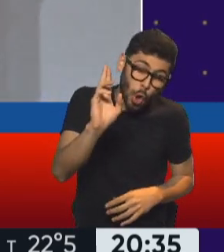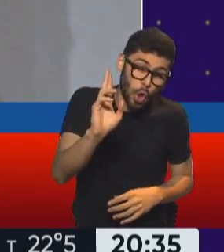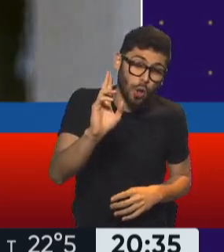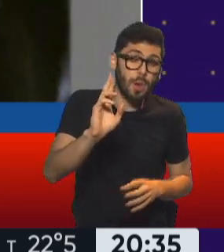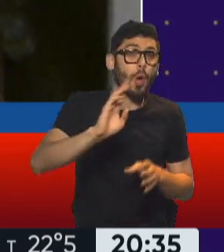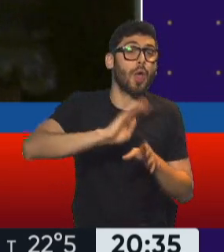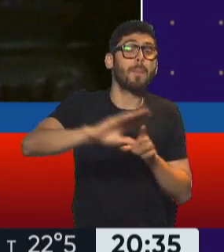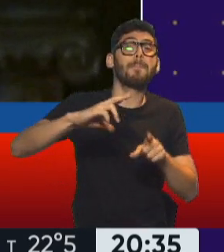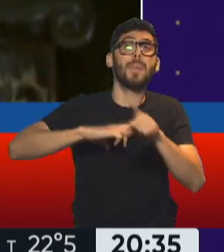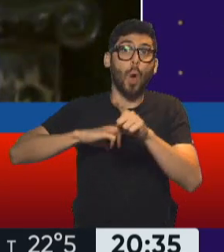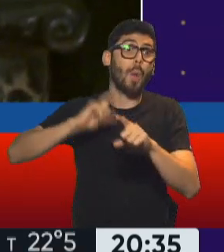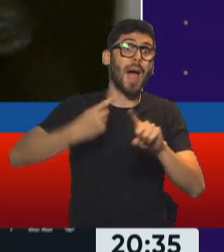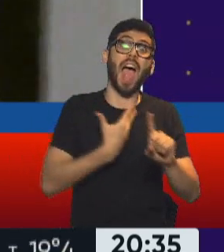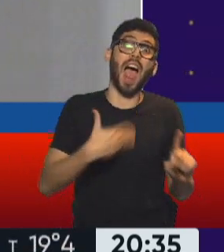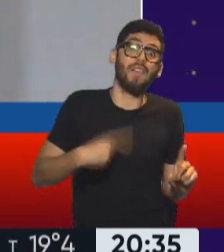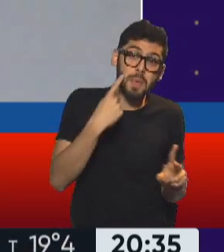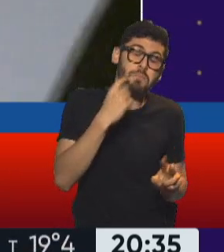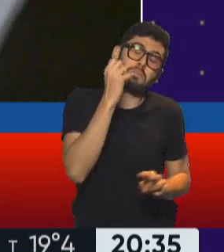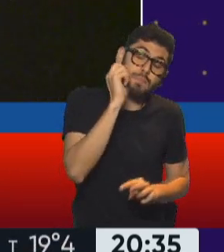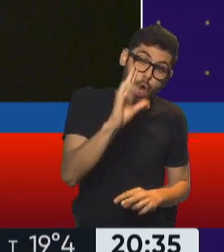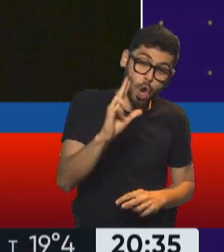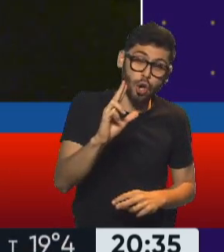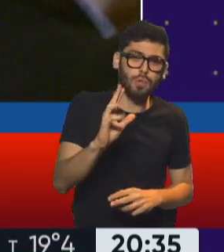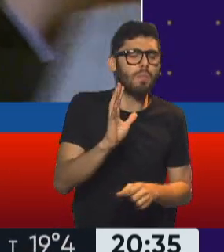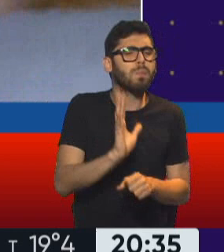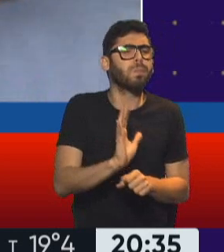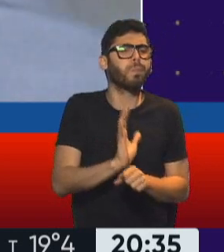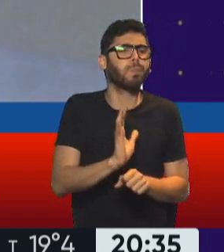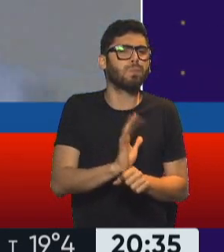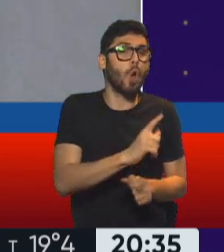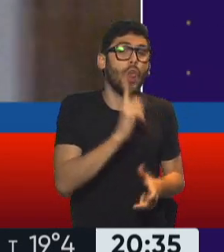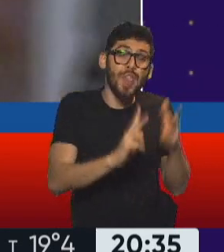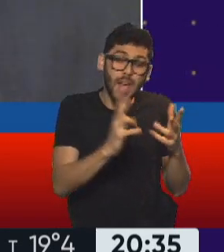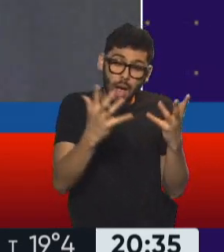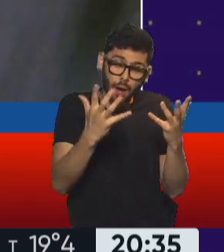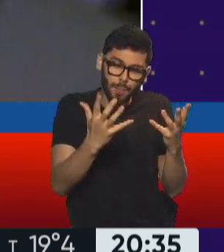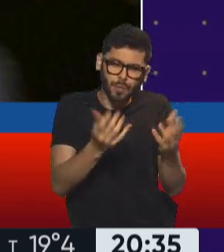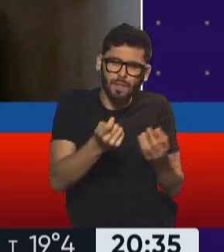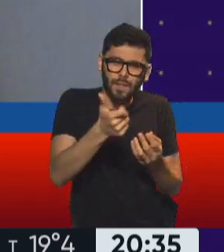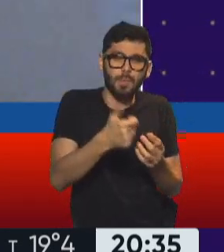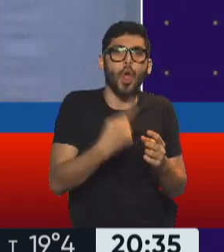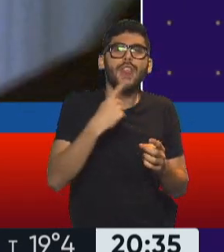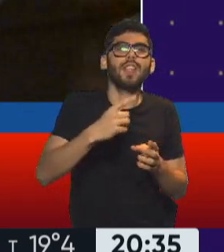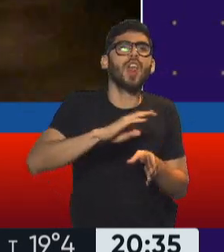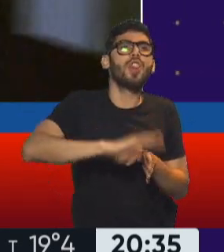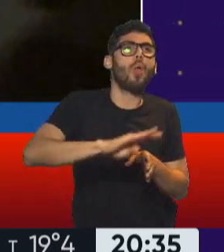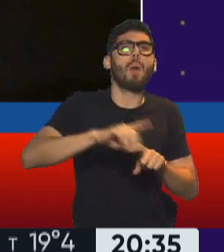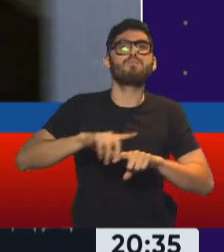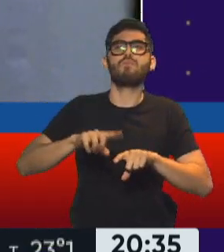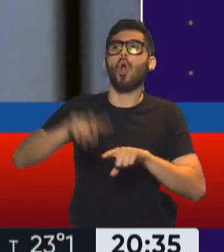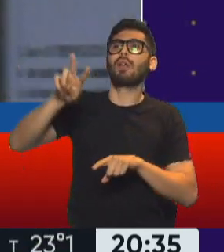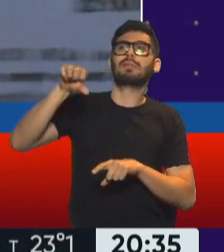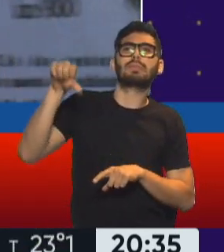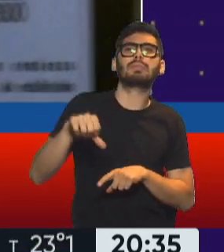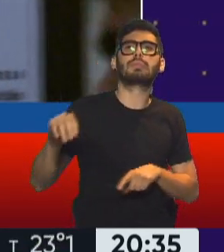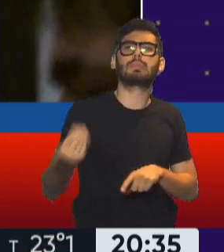sector privado, la deuda con el Fondo Monetario Internacional. O sea que se cae el argumento así de simple de que la deuda fue para paliar déficit. La deuda no fue para